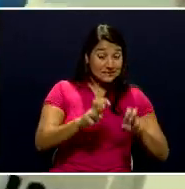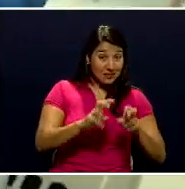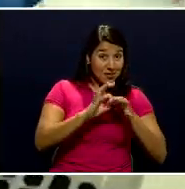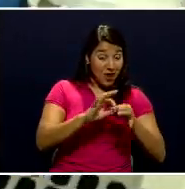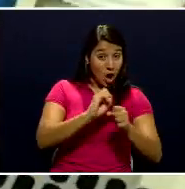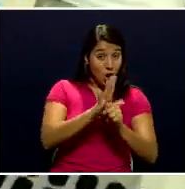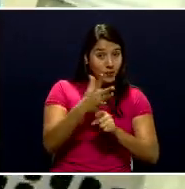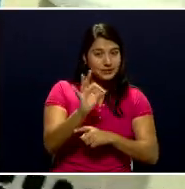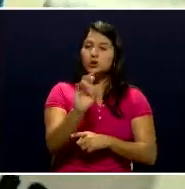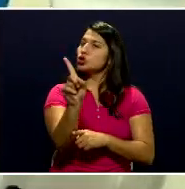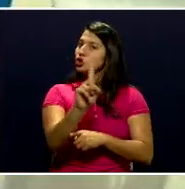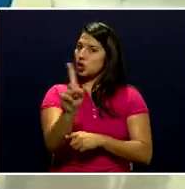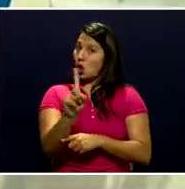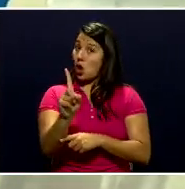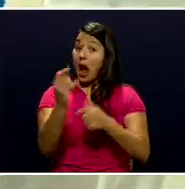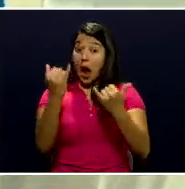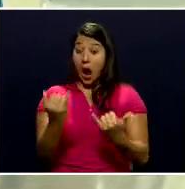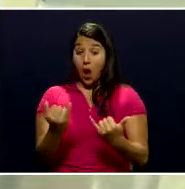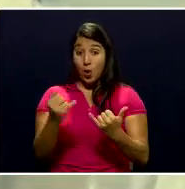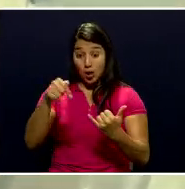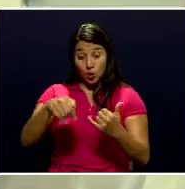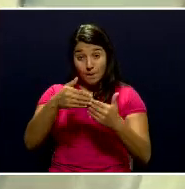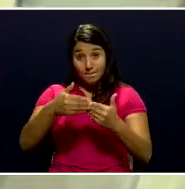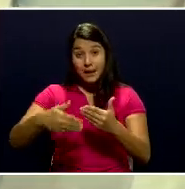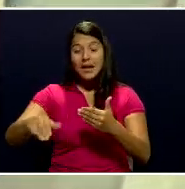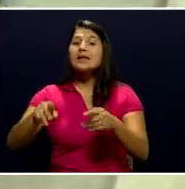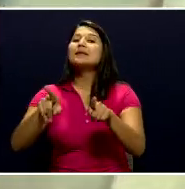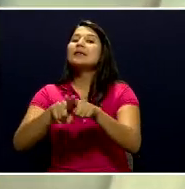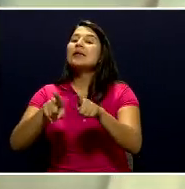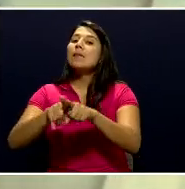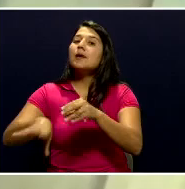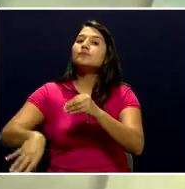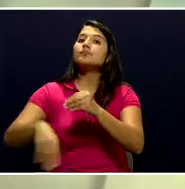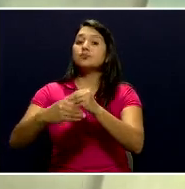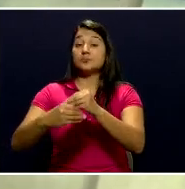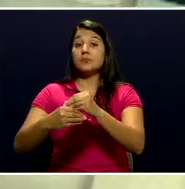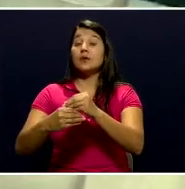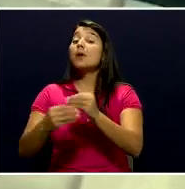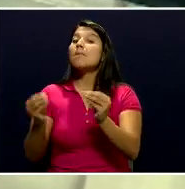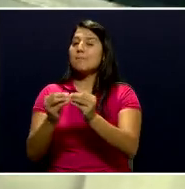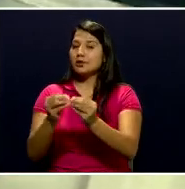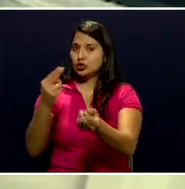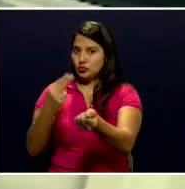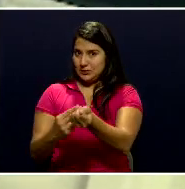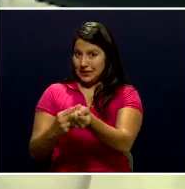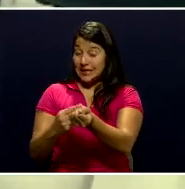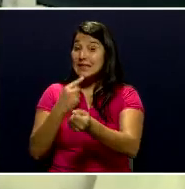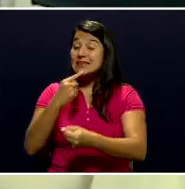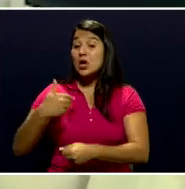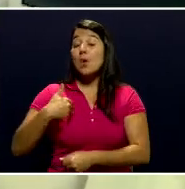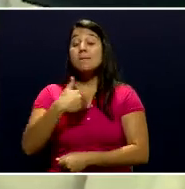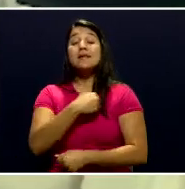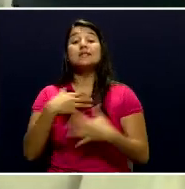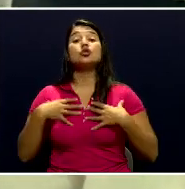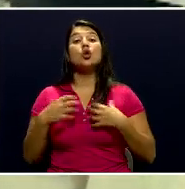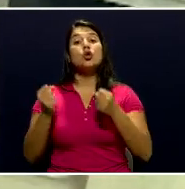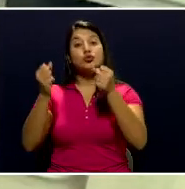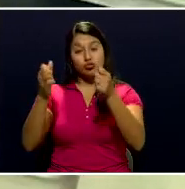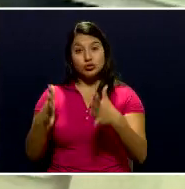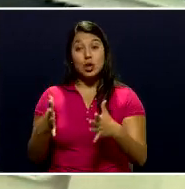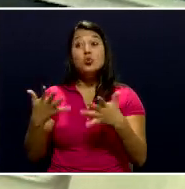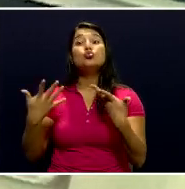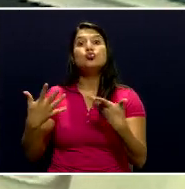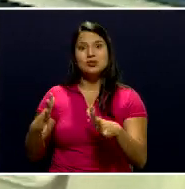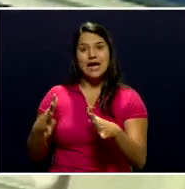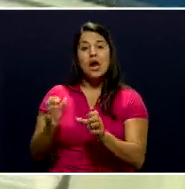que realice las pruebas diagnósticas del COVID-19. El ministro de Salud, Daniel Salas, destacó que se habilitó y oficializó las pruebas